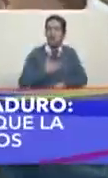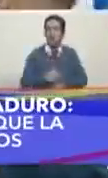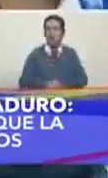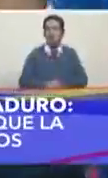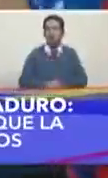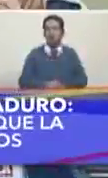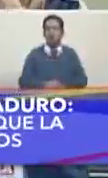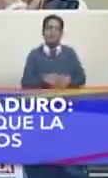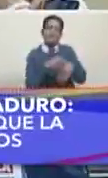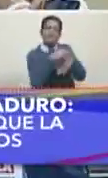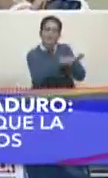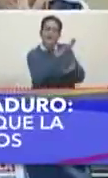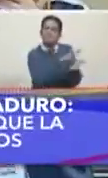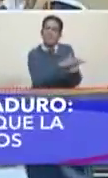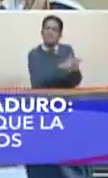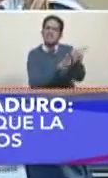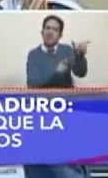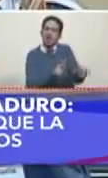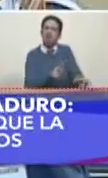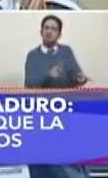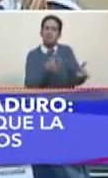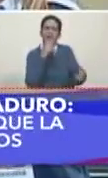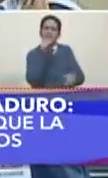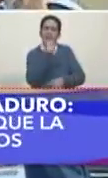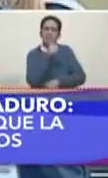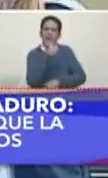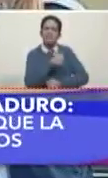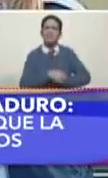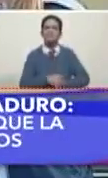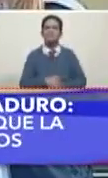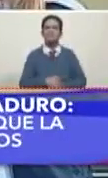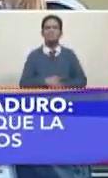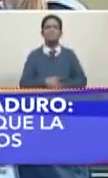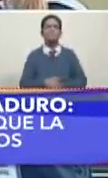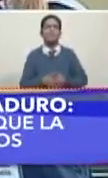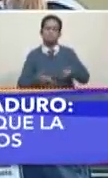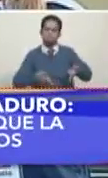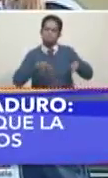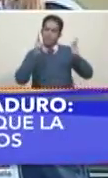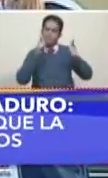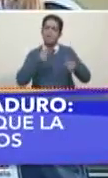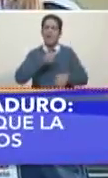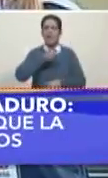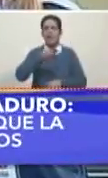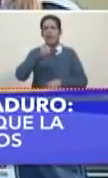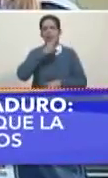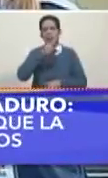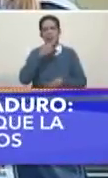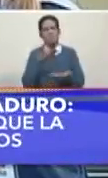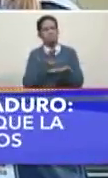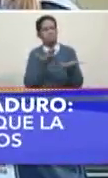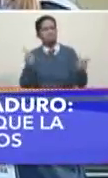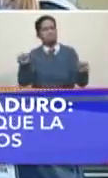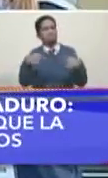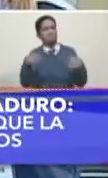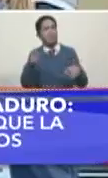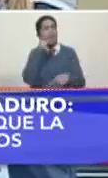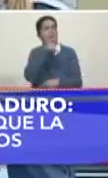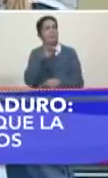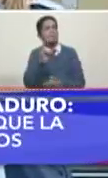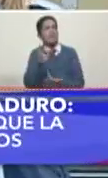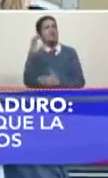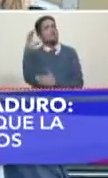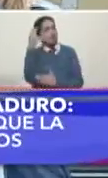Deja tranquilo a los artistas de Venezuela, que en libertad puedan llevar el canto al pueblo de Colombia, que tanto admira a